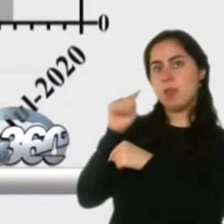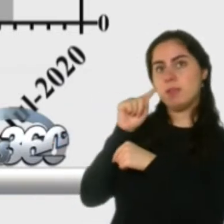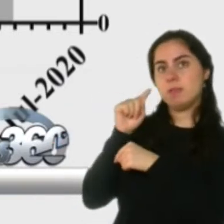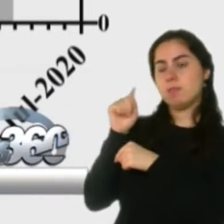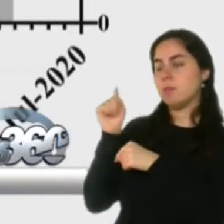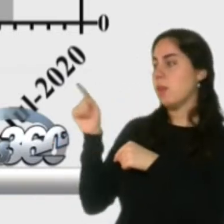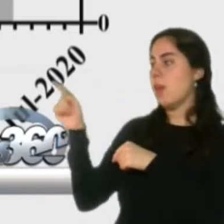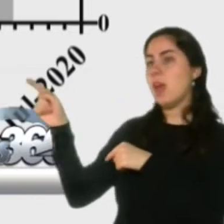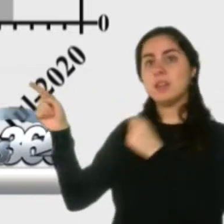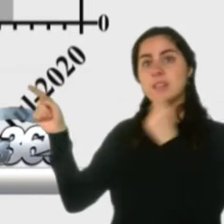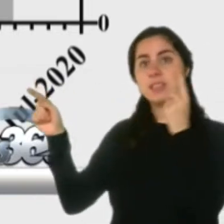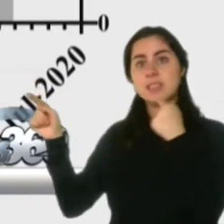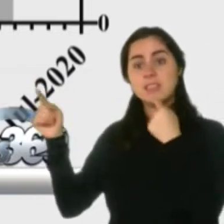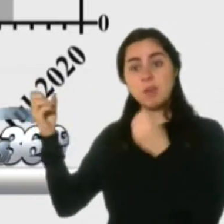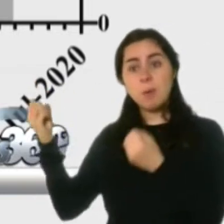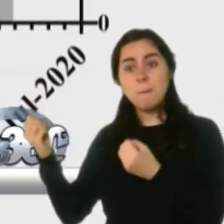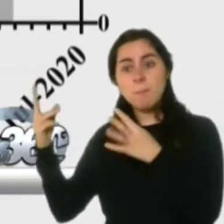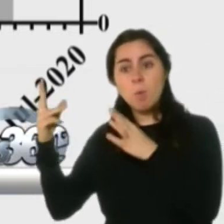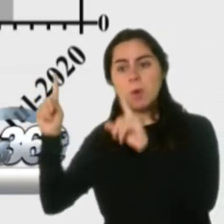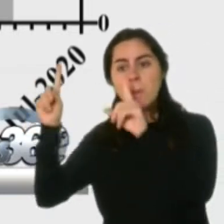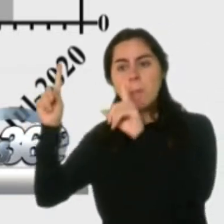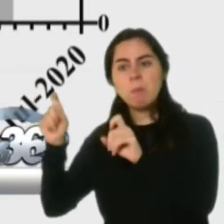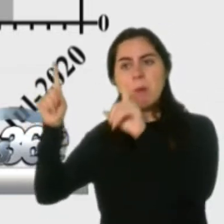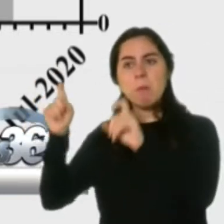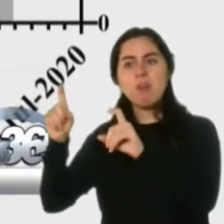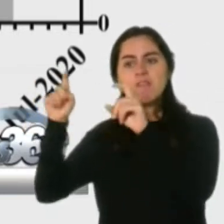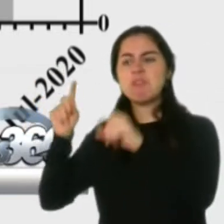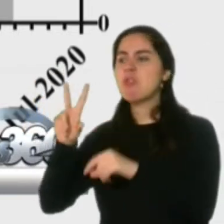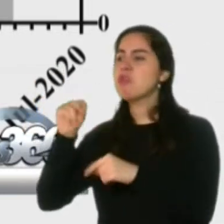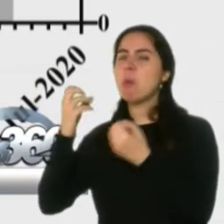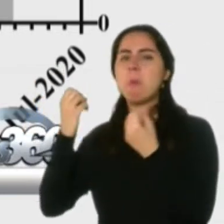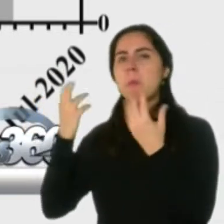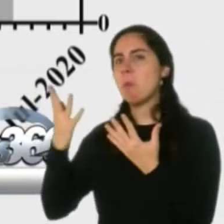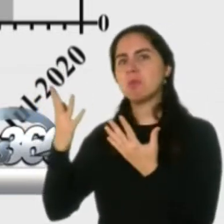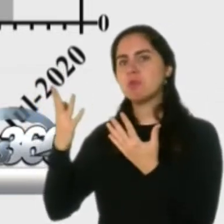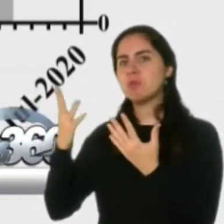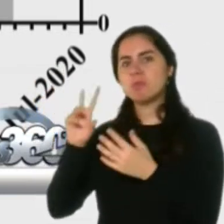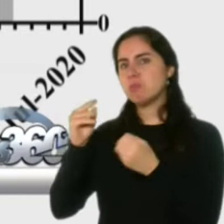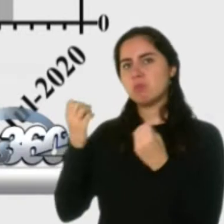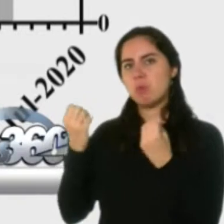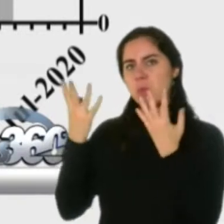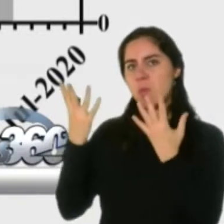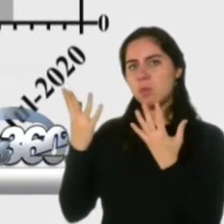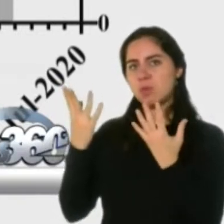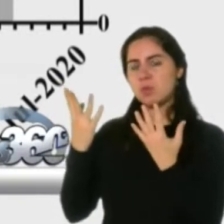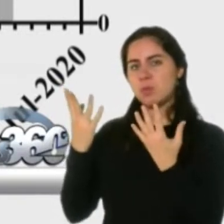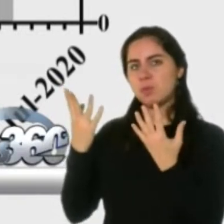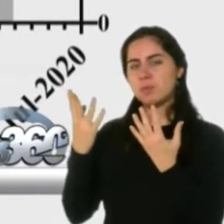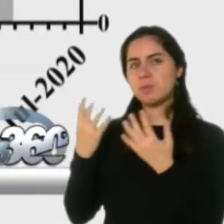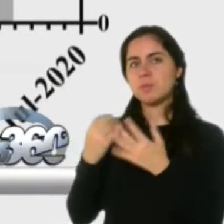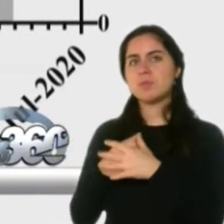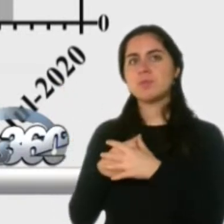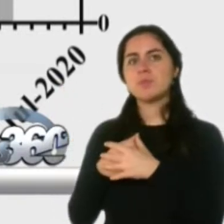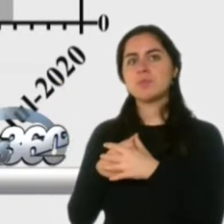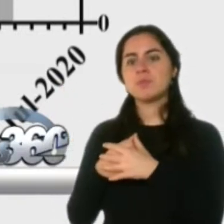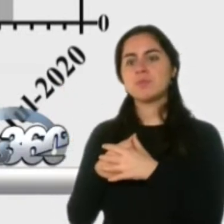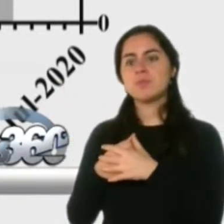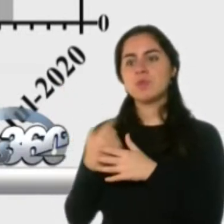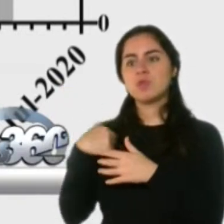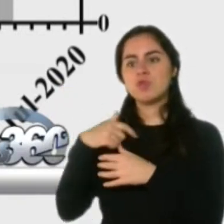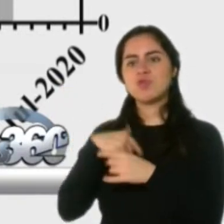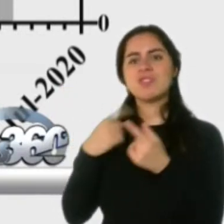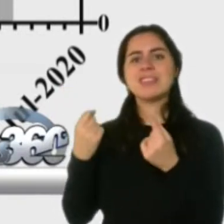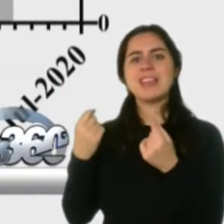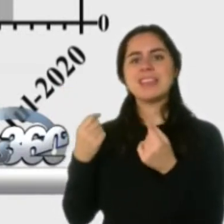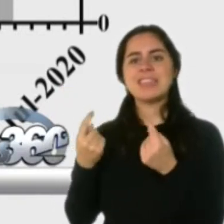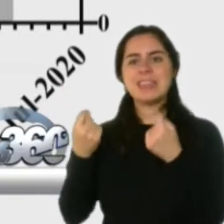cantidad de números de pruebas que se realizaban en la isla y cumplimos con remover barreras